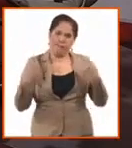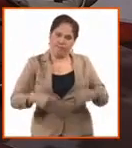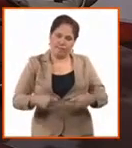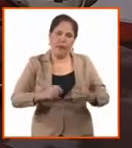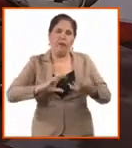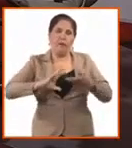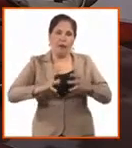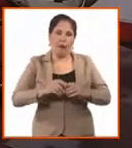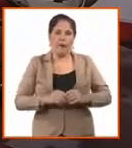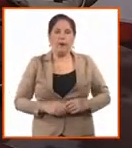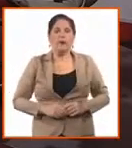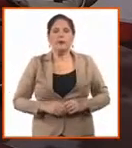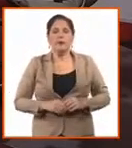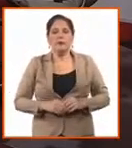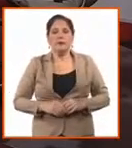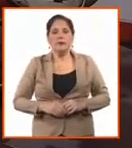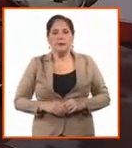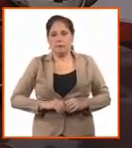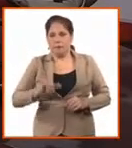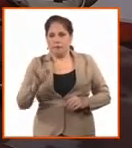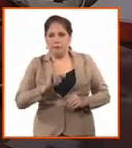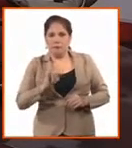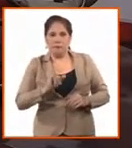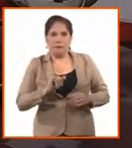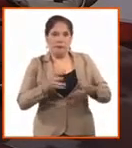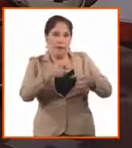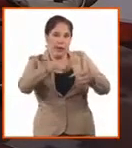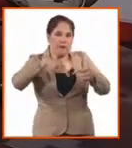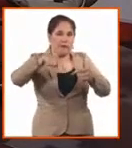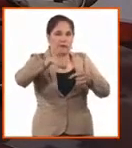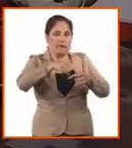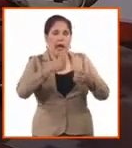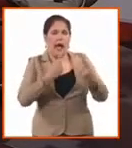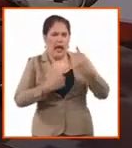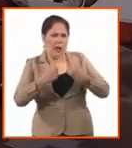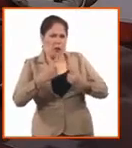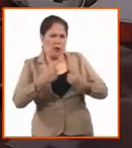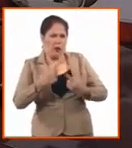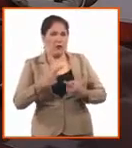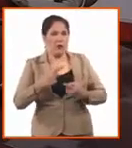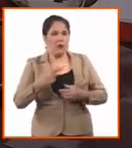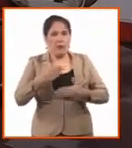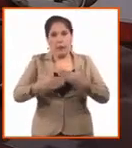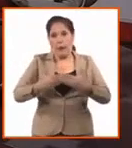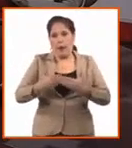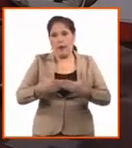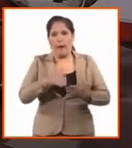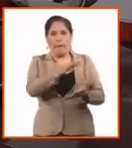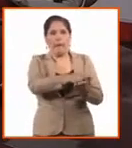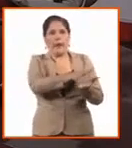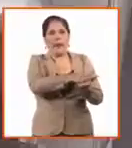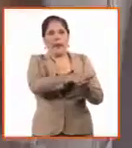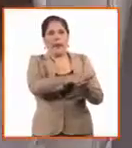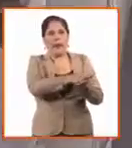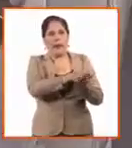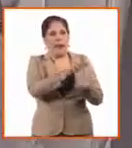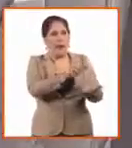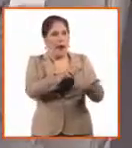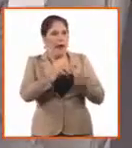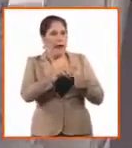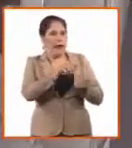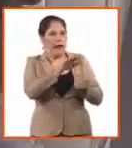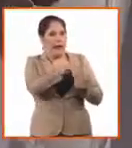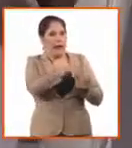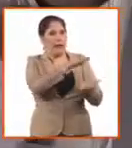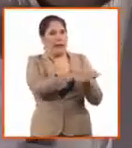esa dimensión más más amplio sino en el estrecho círculo donde muchas veces esos asuntos seguro gratis han en que porque quedan solamente en manos de los